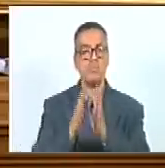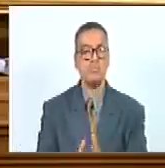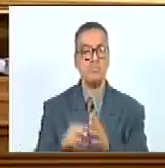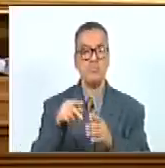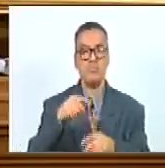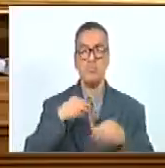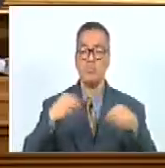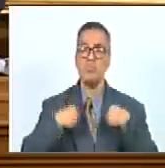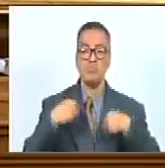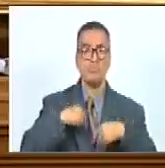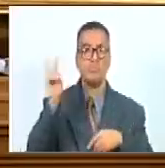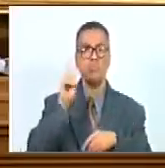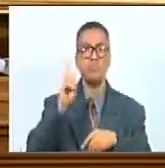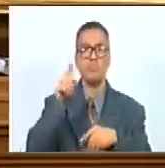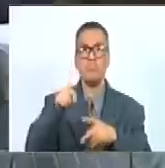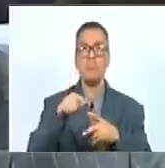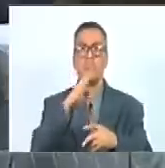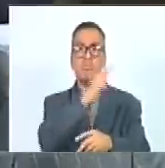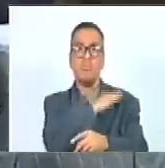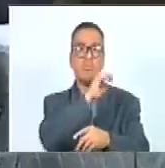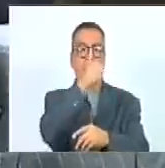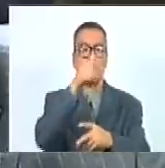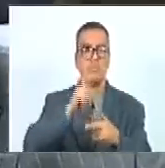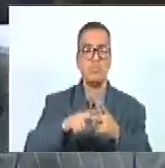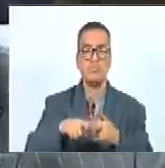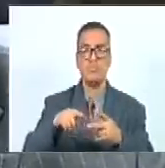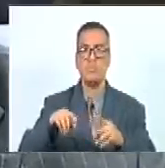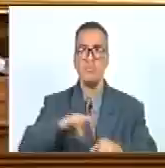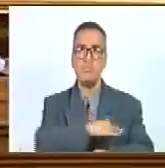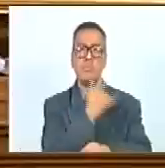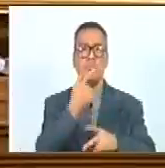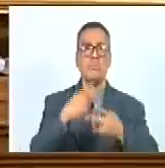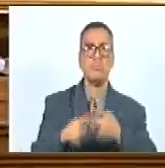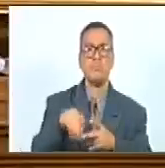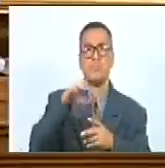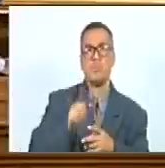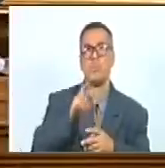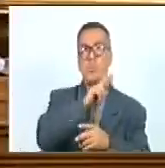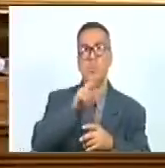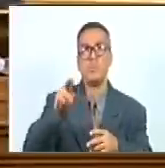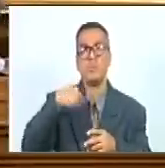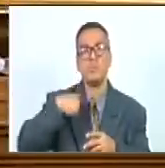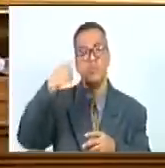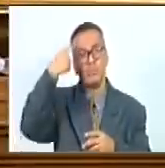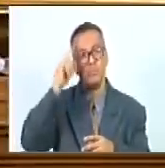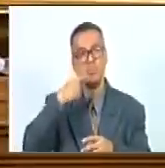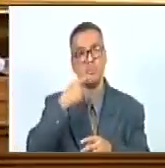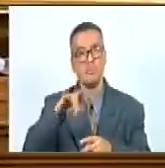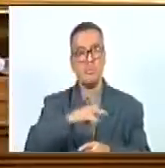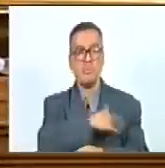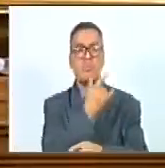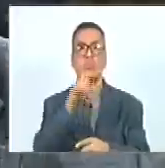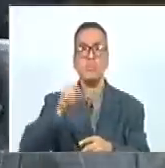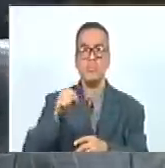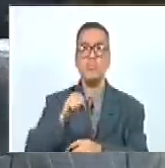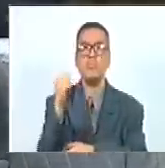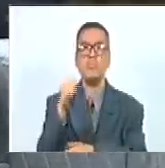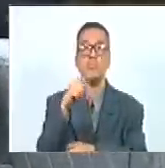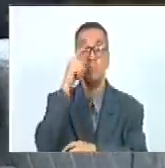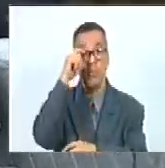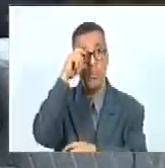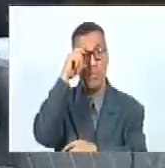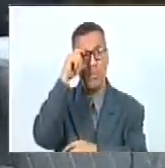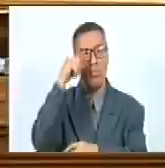no viven en Venezuela, su rectora, que tiene una universidad privada en Costa Rica, que me imagino que allí se ejerce la democracia, y